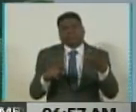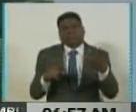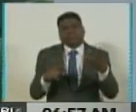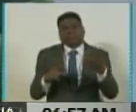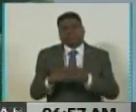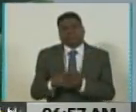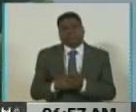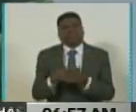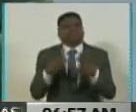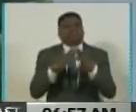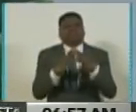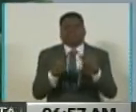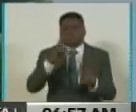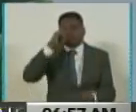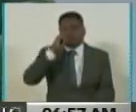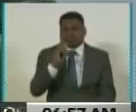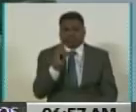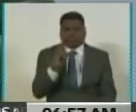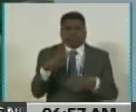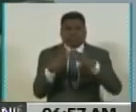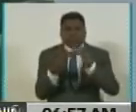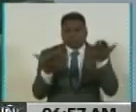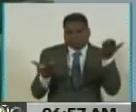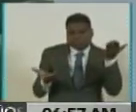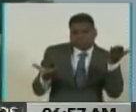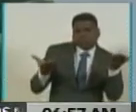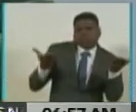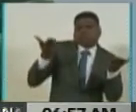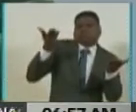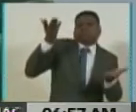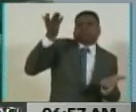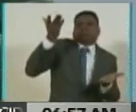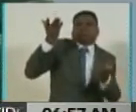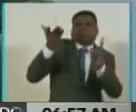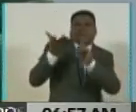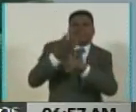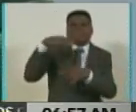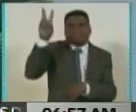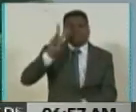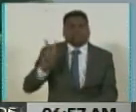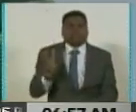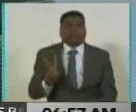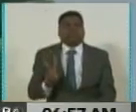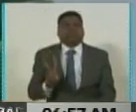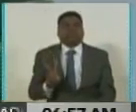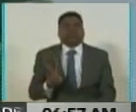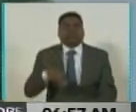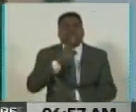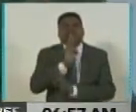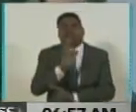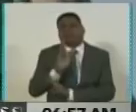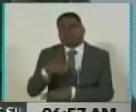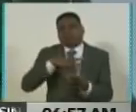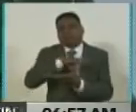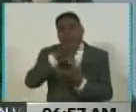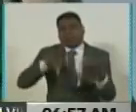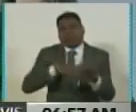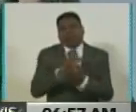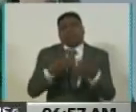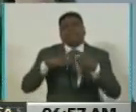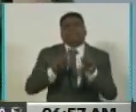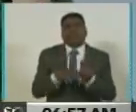todos esos años, pues, de polarización, Venezuela ha ido de alguna manera resolviendo sus problemas, pero con